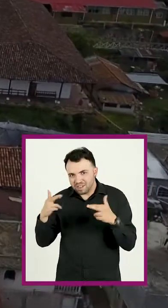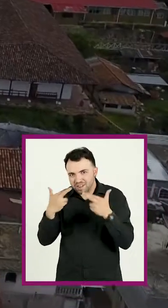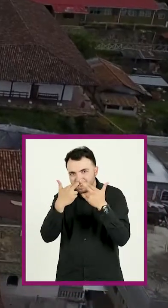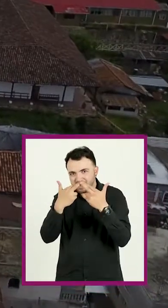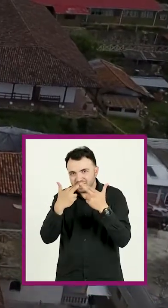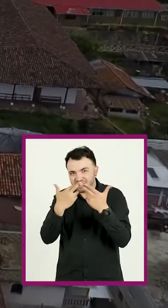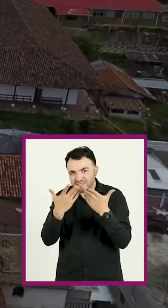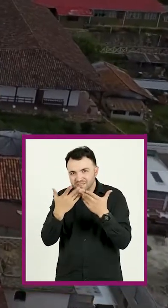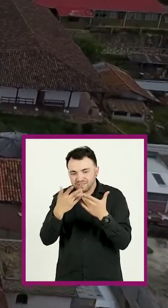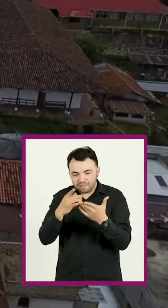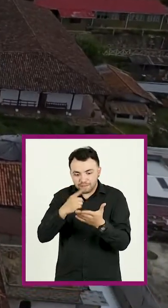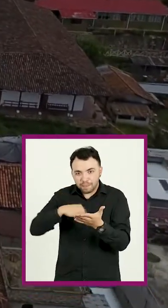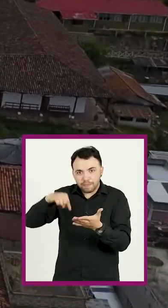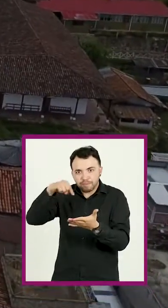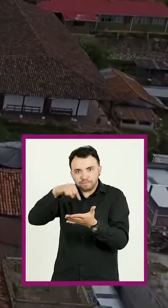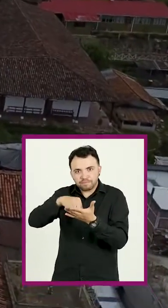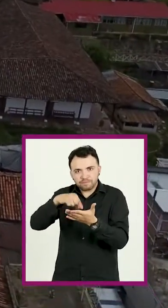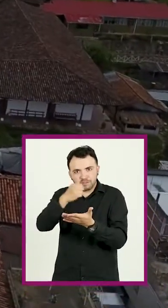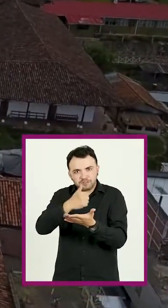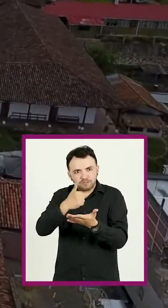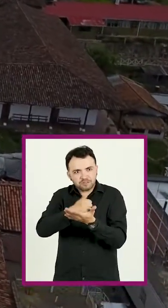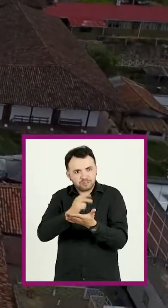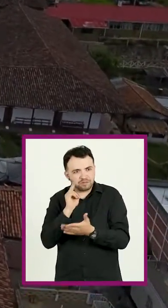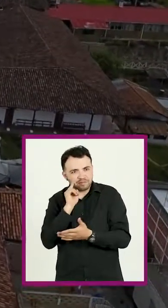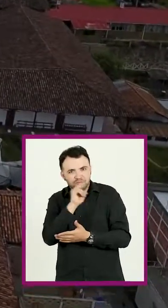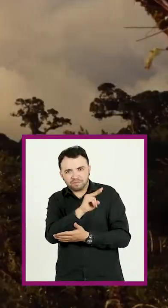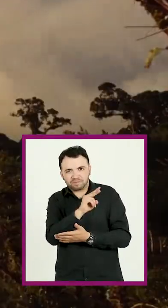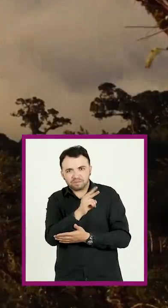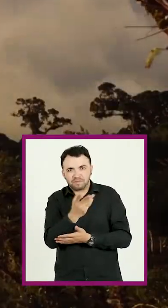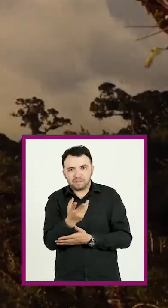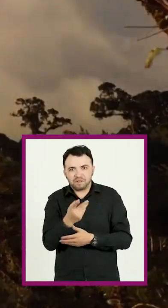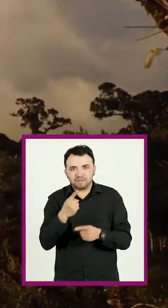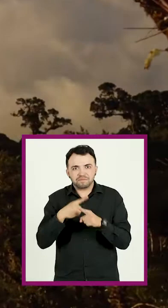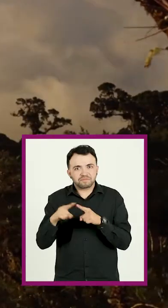como Quetzaltenango y Chichicastenango.